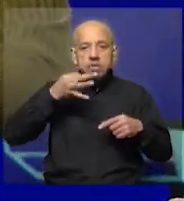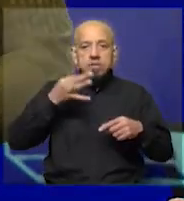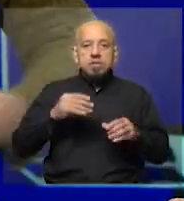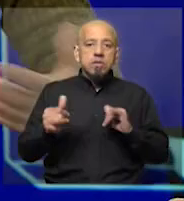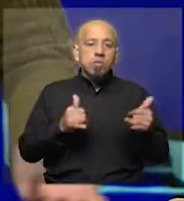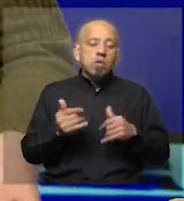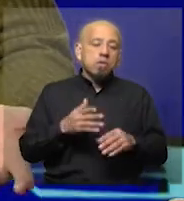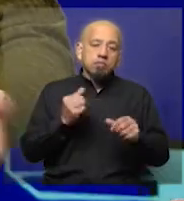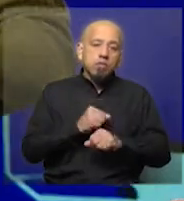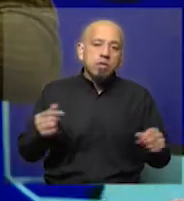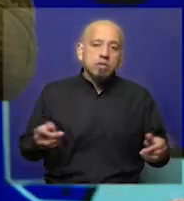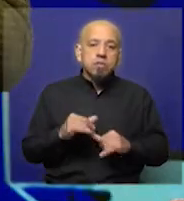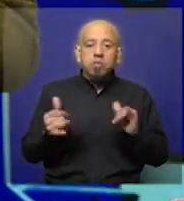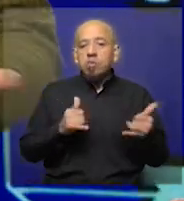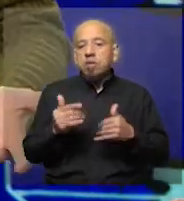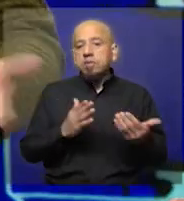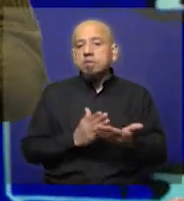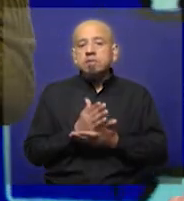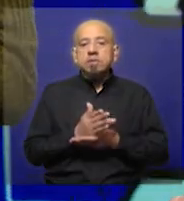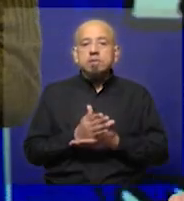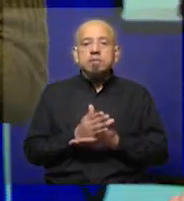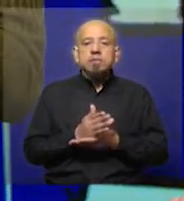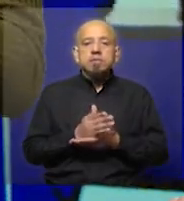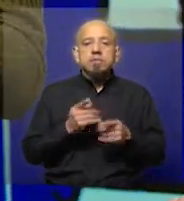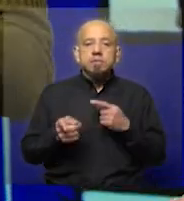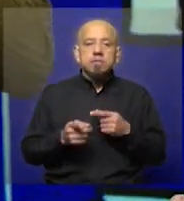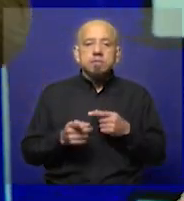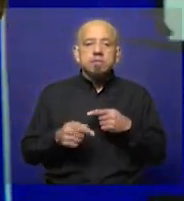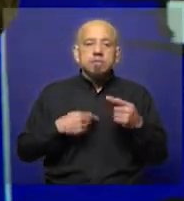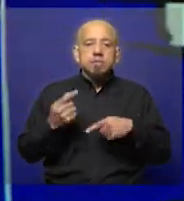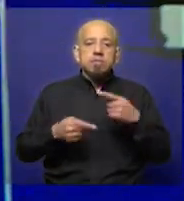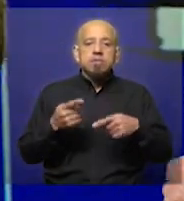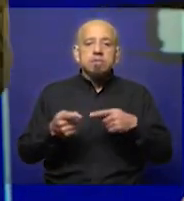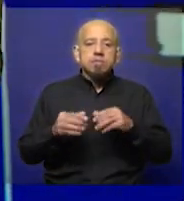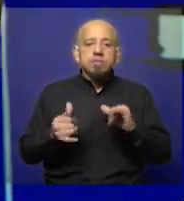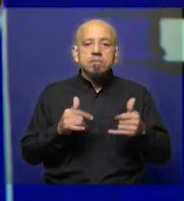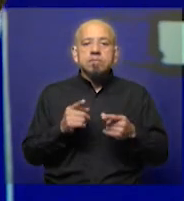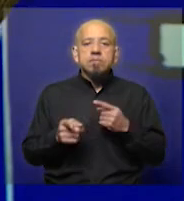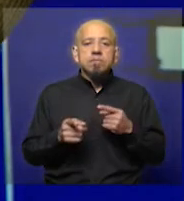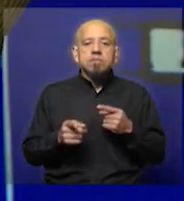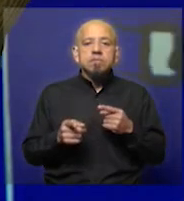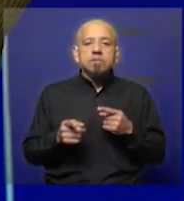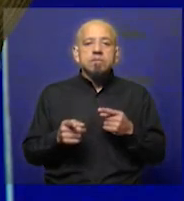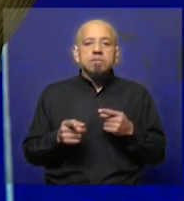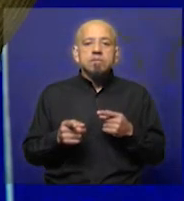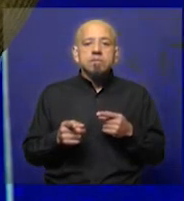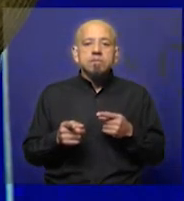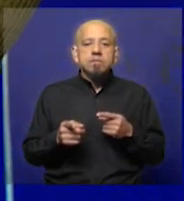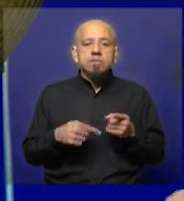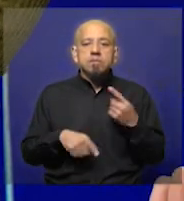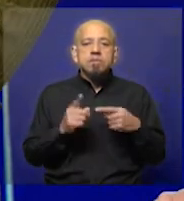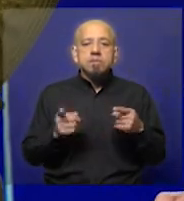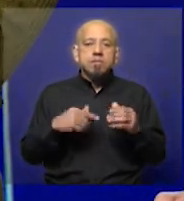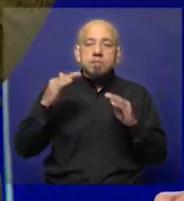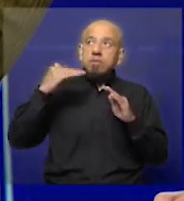puede jugar toda la vida. De hecho, seguimos jugando. No sé ustedes, pero calculo que sí. Pero uno, viste, que como que cuando es